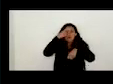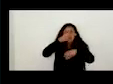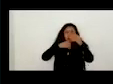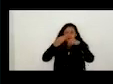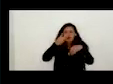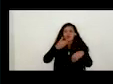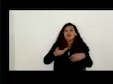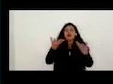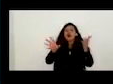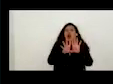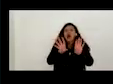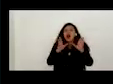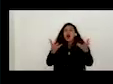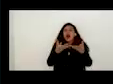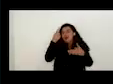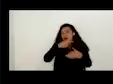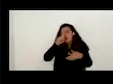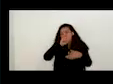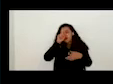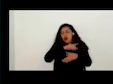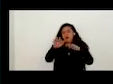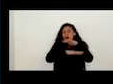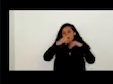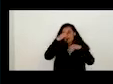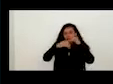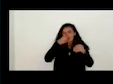esas recomendaciones básicas de alimentación?